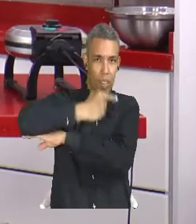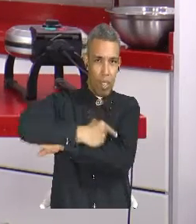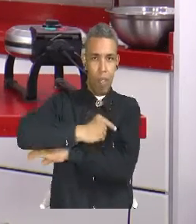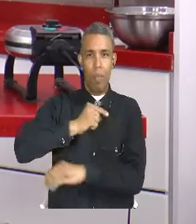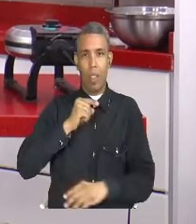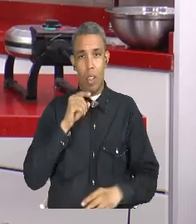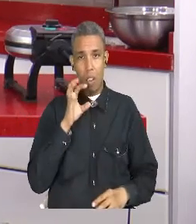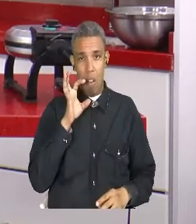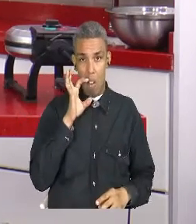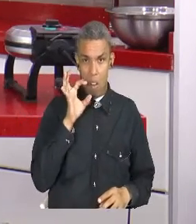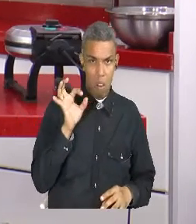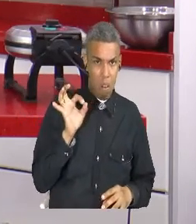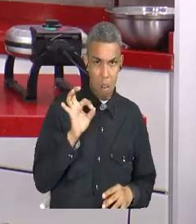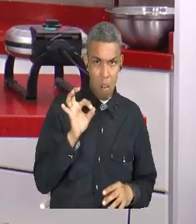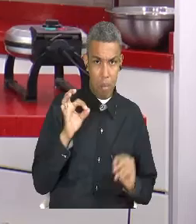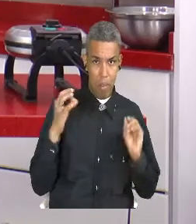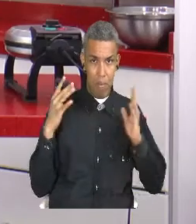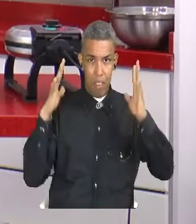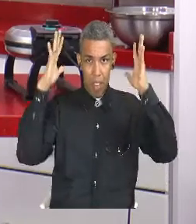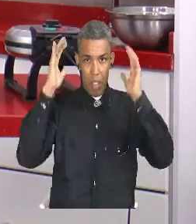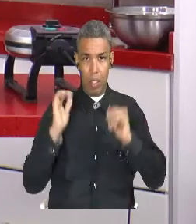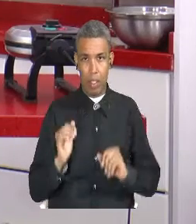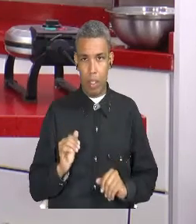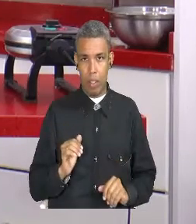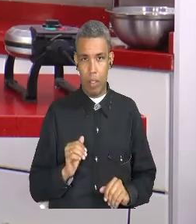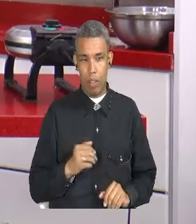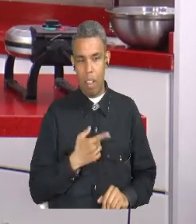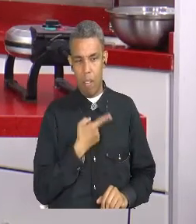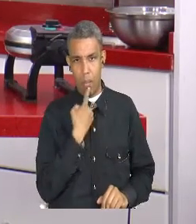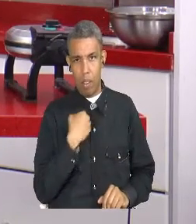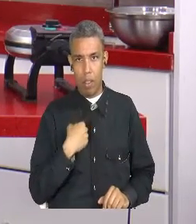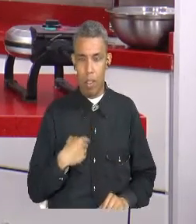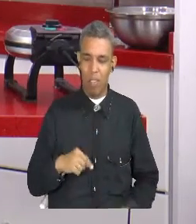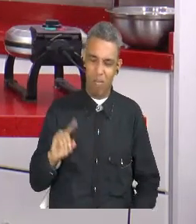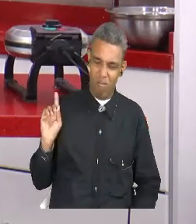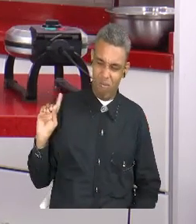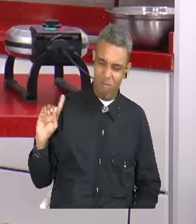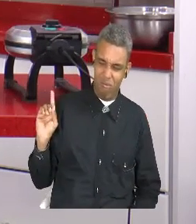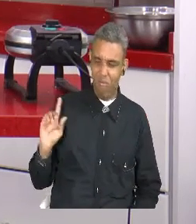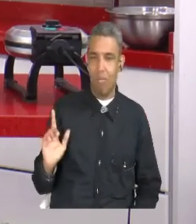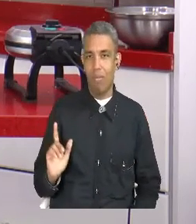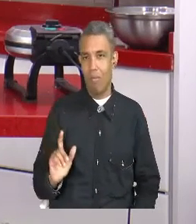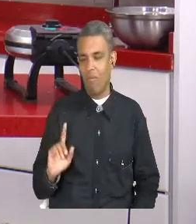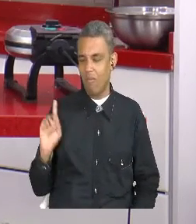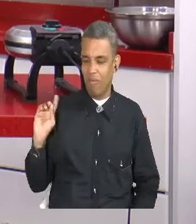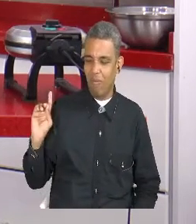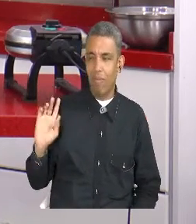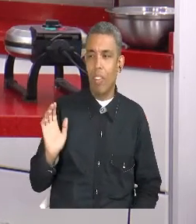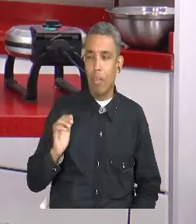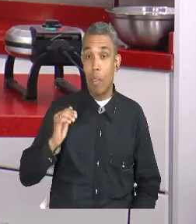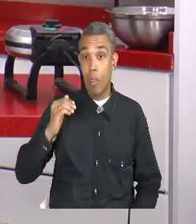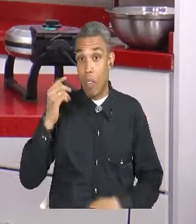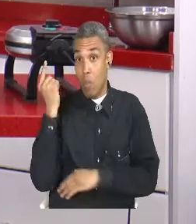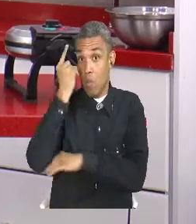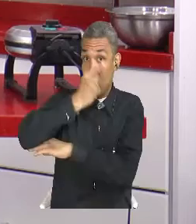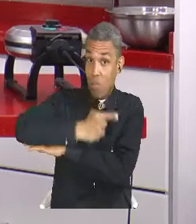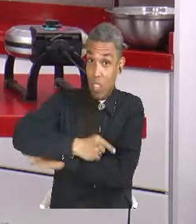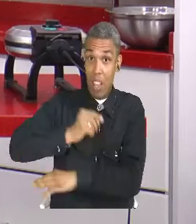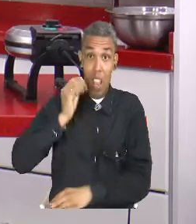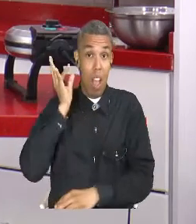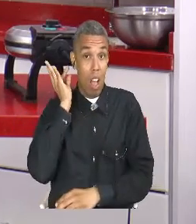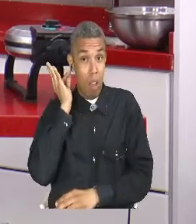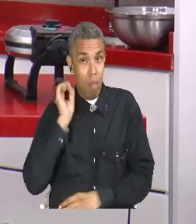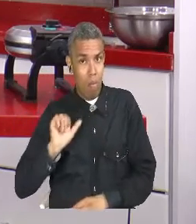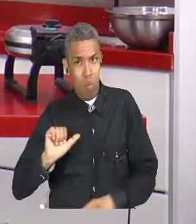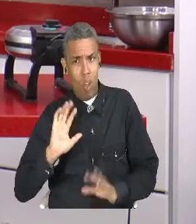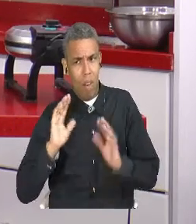Wilson que no, que eso era embuste, que eso no era tan tradicional como el Día de la Mujer. Y estamos retando al primer hombre de allá, de